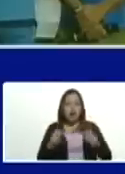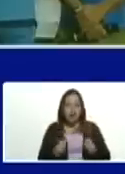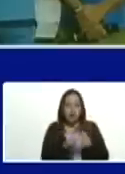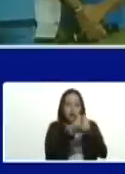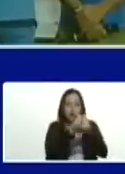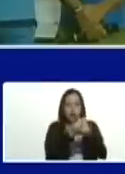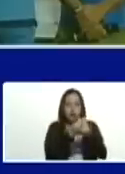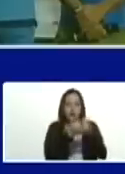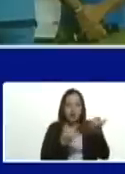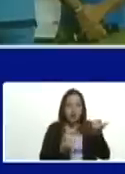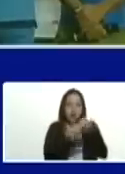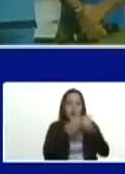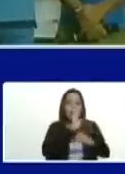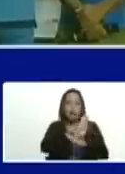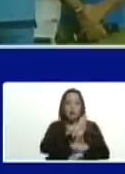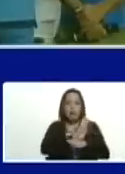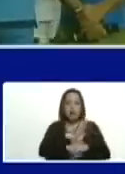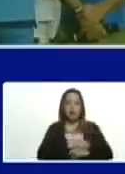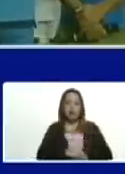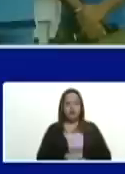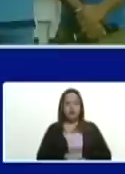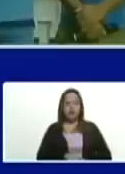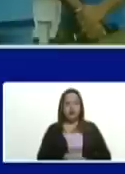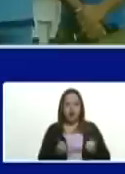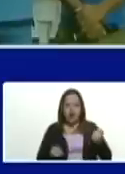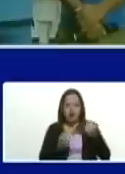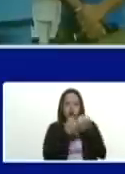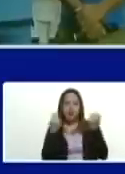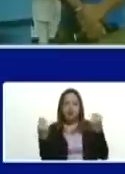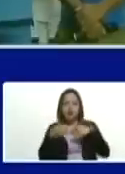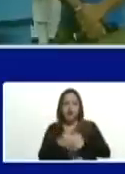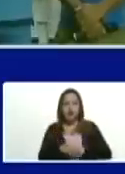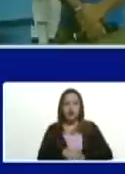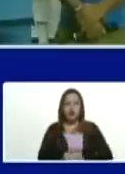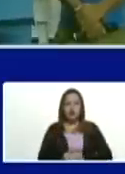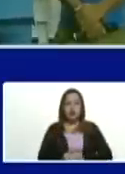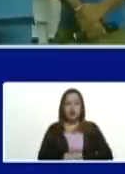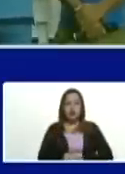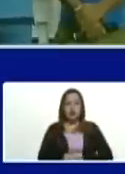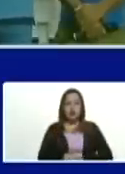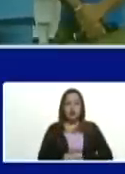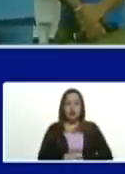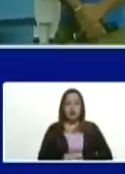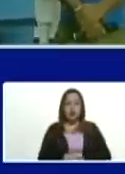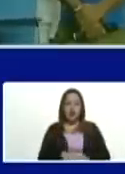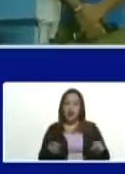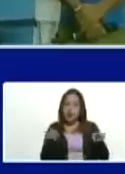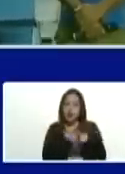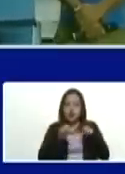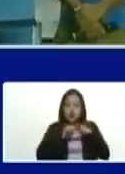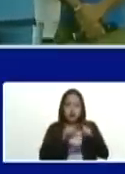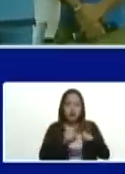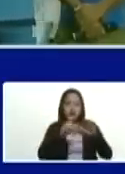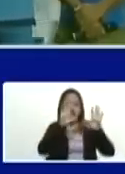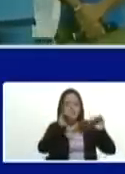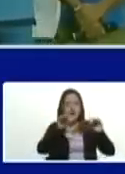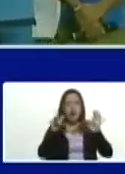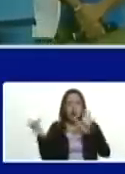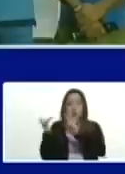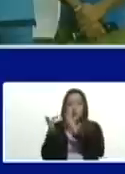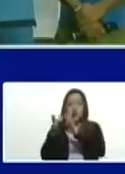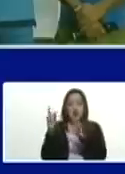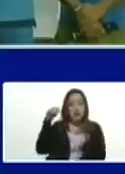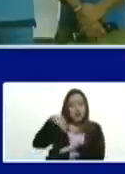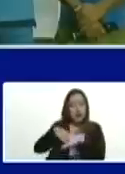acompañamiento, protección, apoyo máximo. Y así continuar. Bueno, me despido del Estado Miranda.